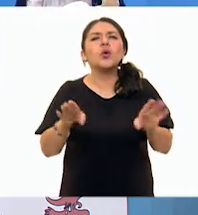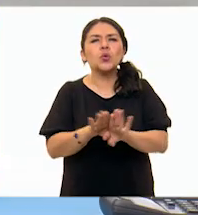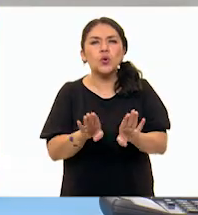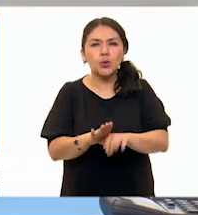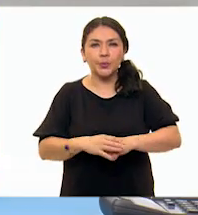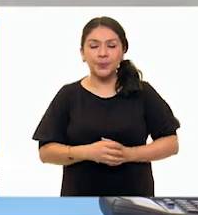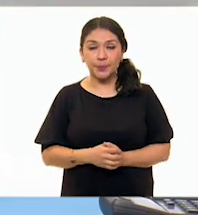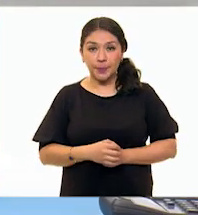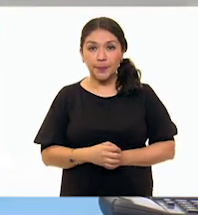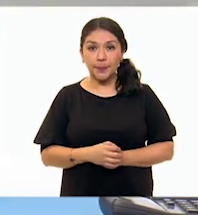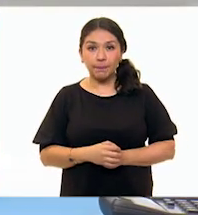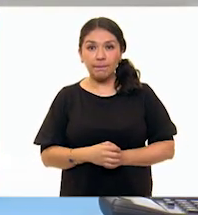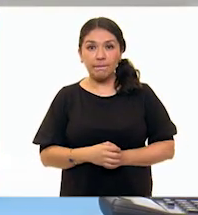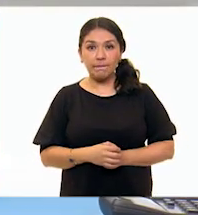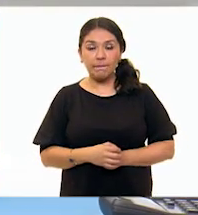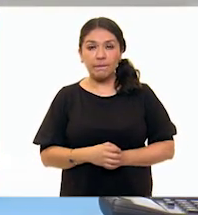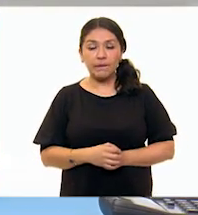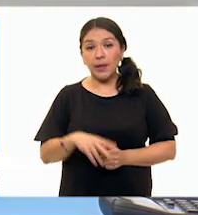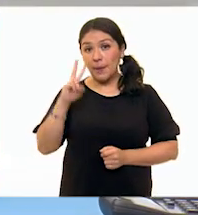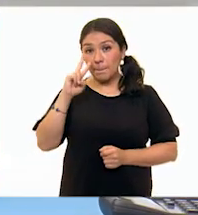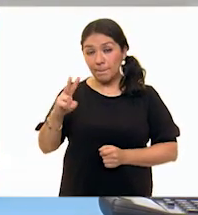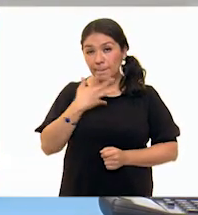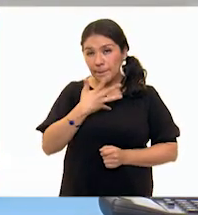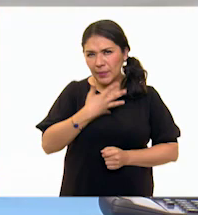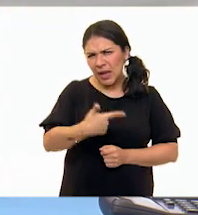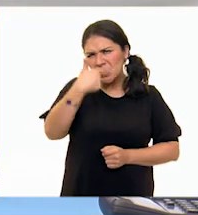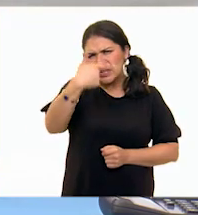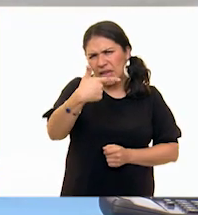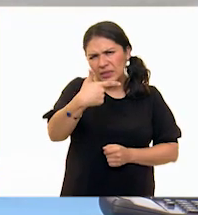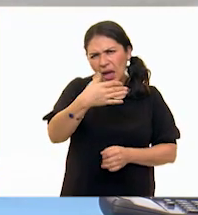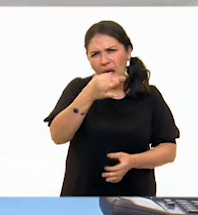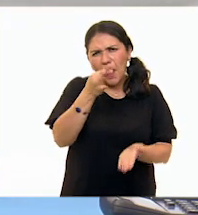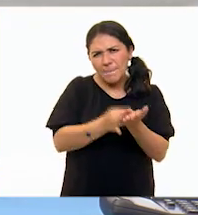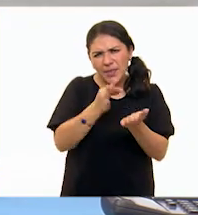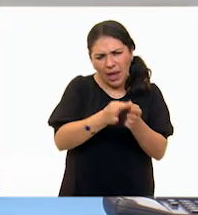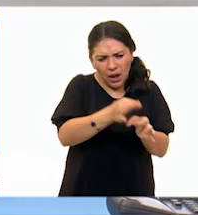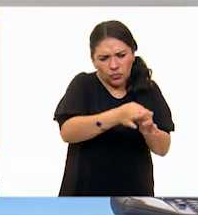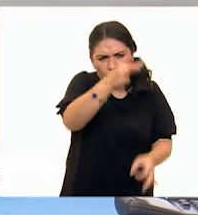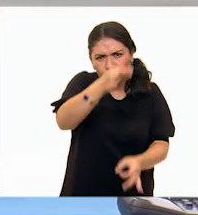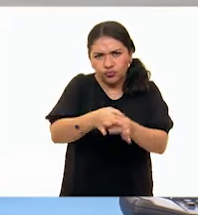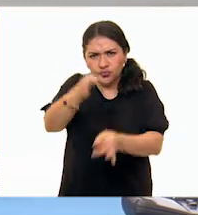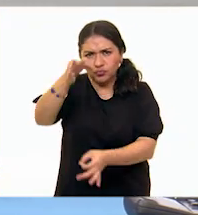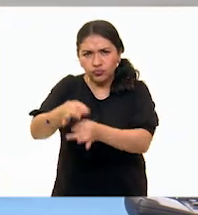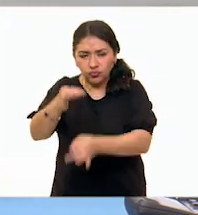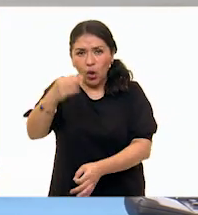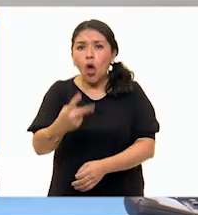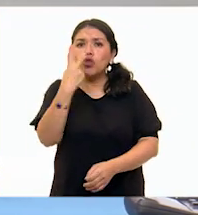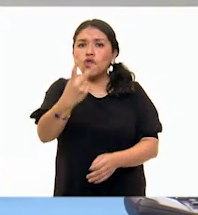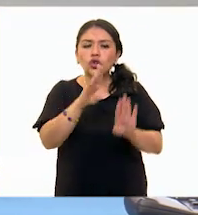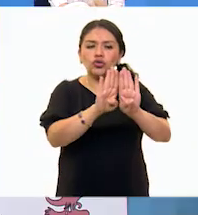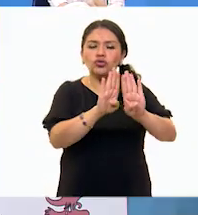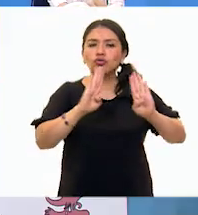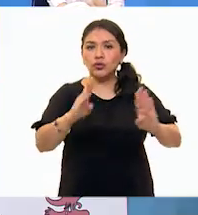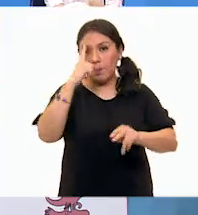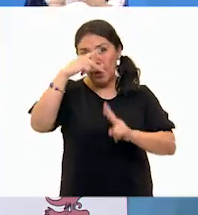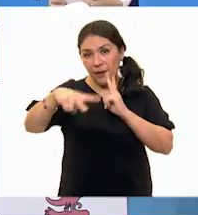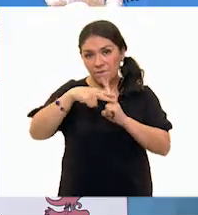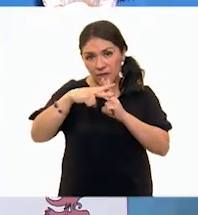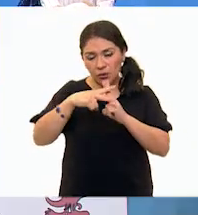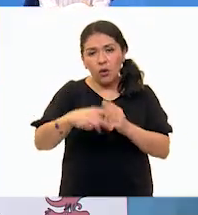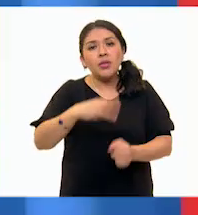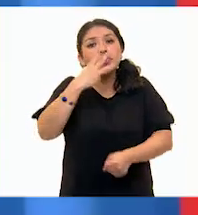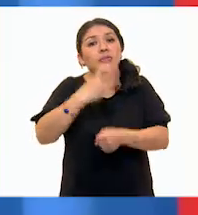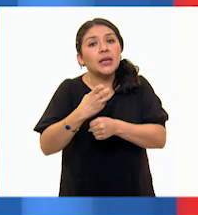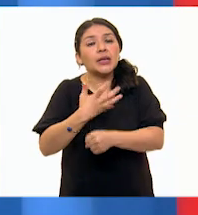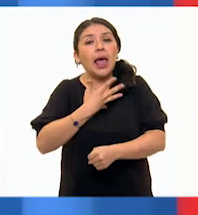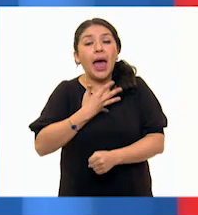Ah, claro. Tiene 7 tubos y 2 hojas de vidrio. María, ¿y en la tercera?